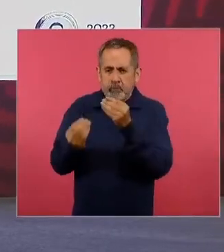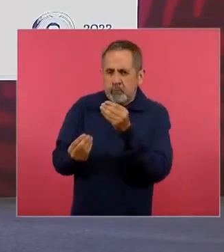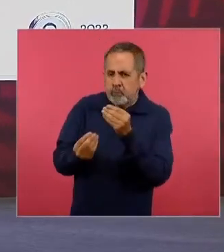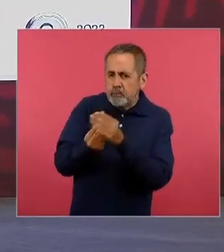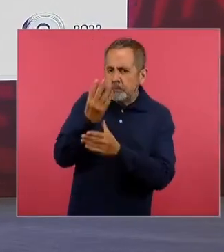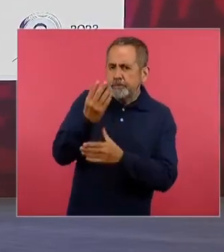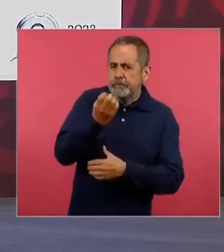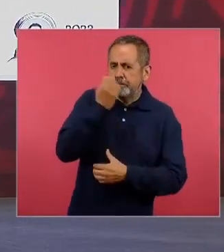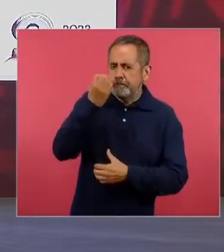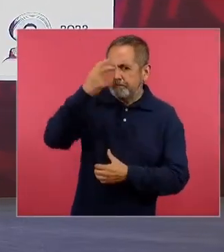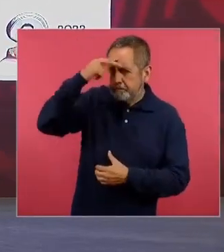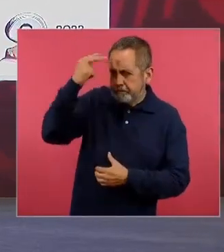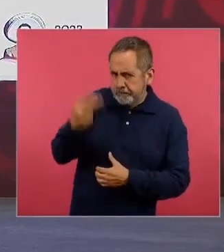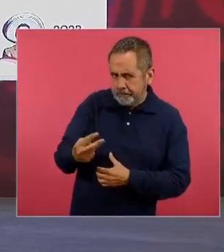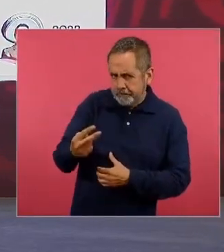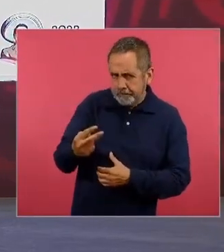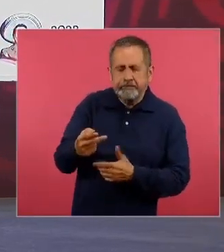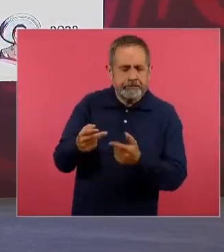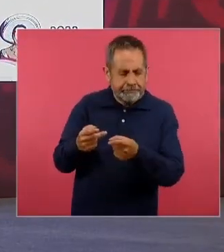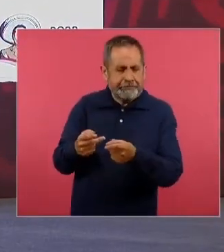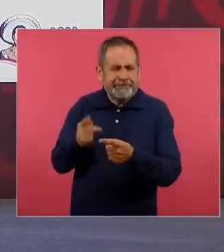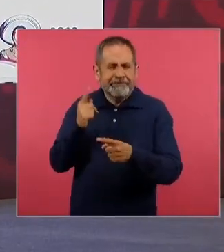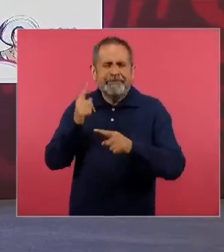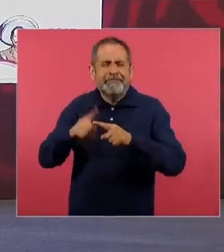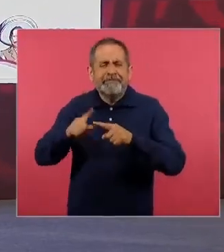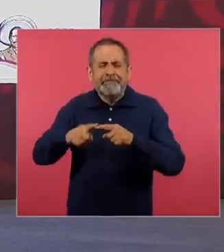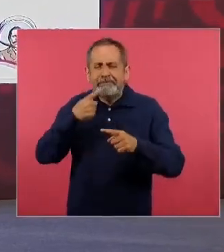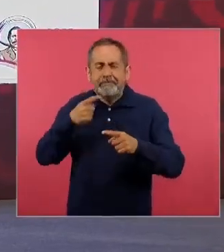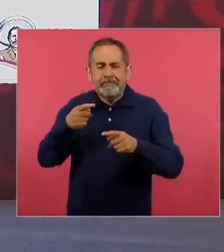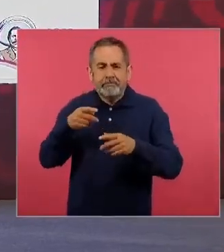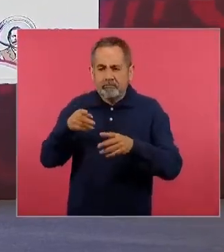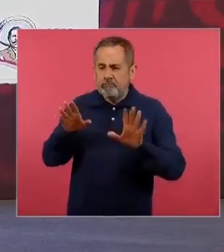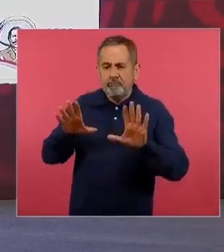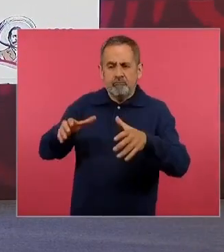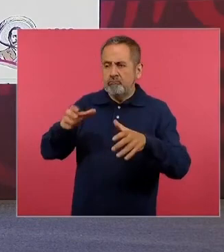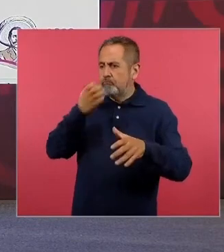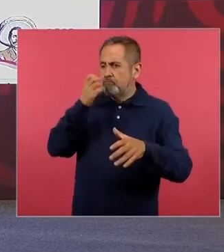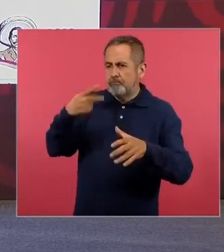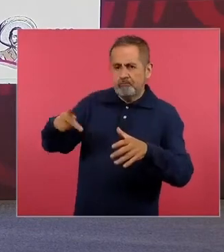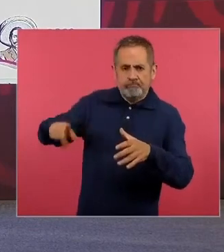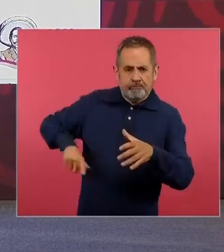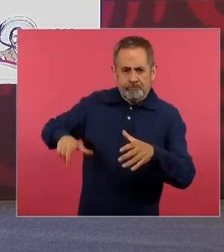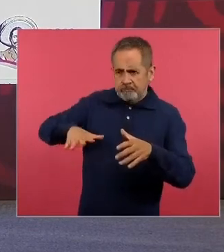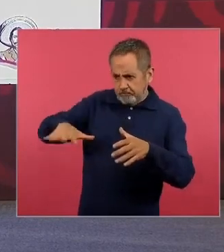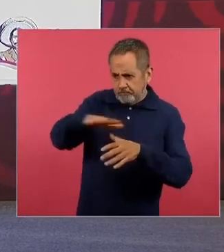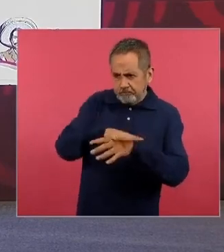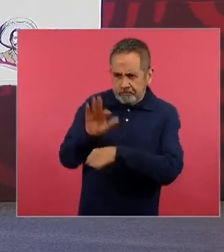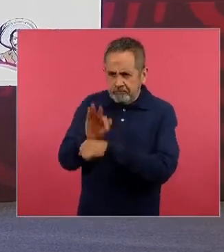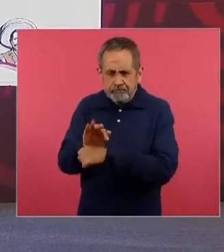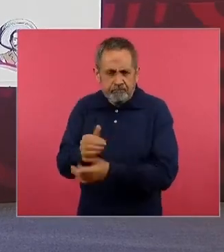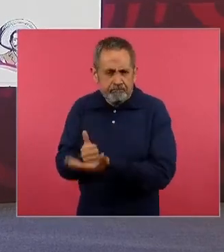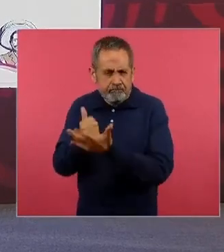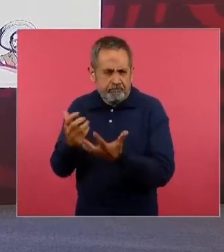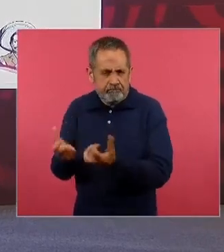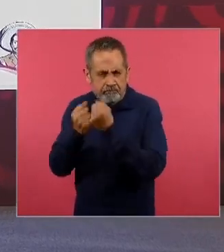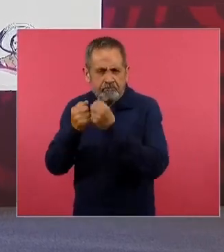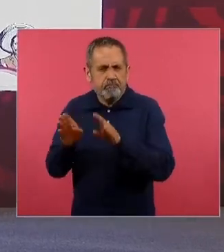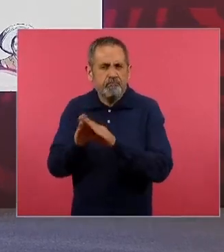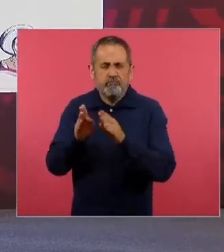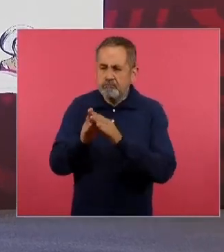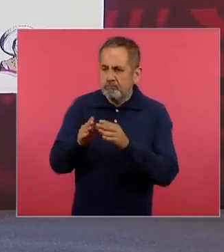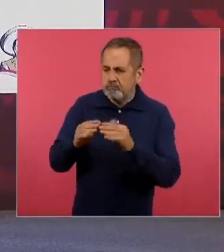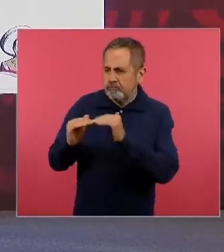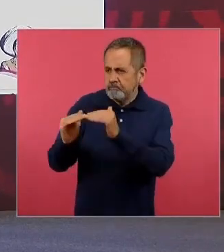Mexicana, que tiene como objetivo fortalecer la escuela pública, promover los valores de